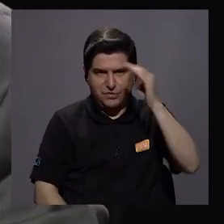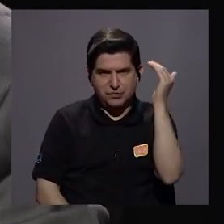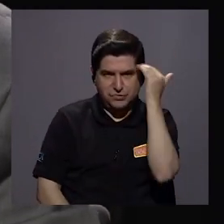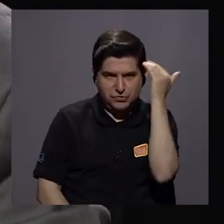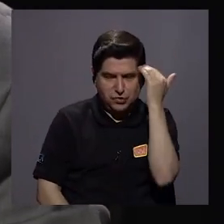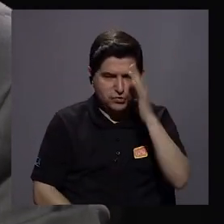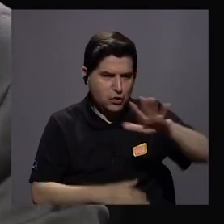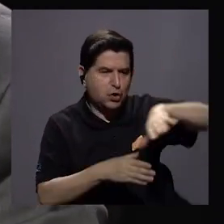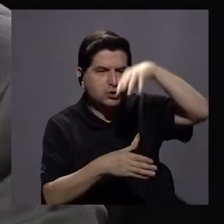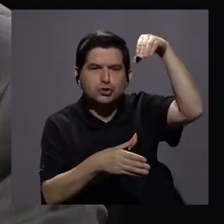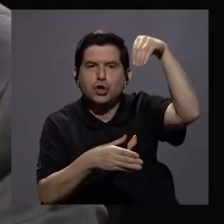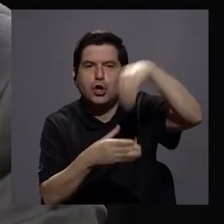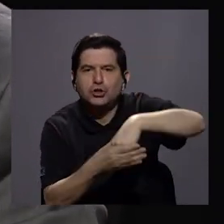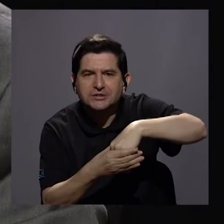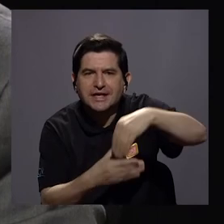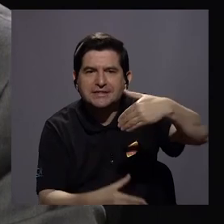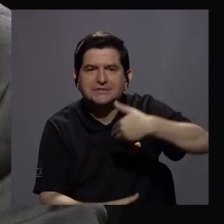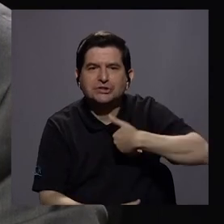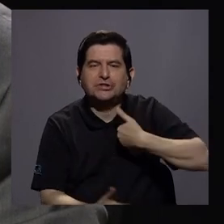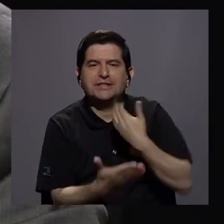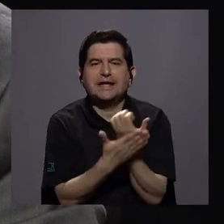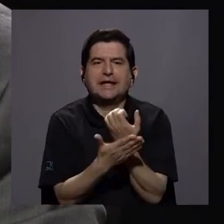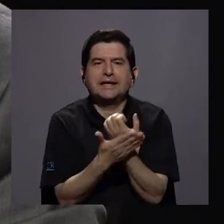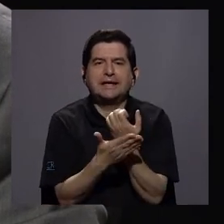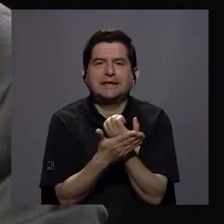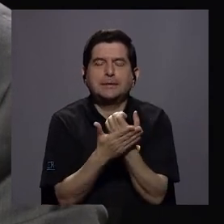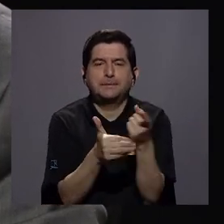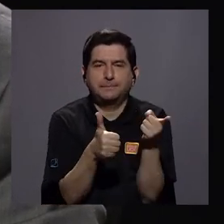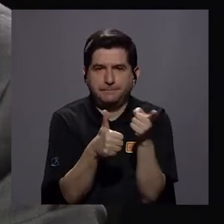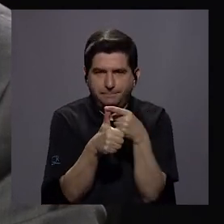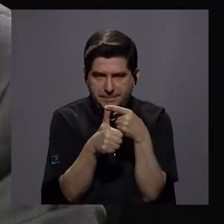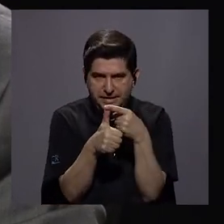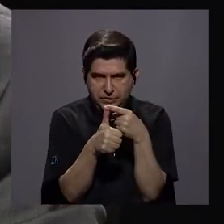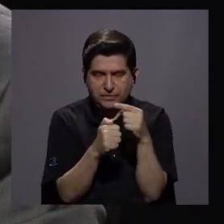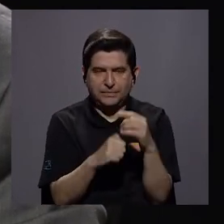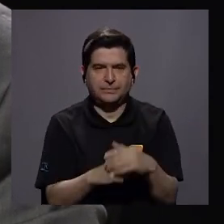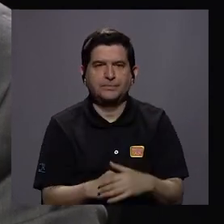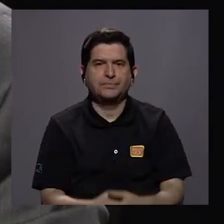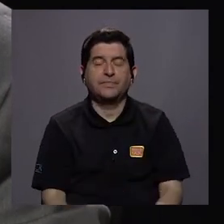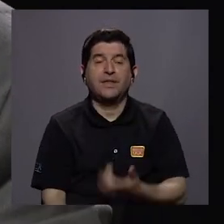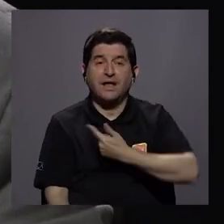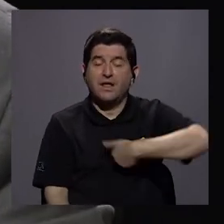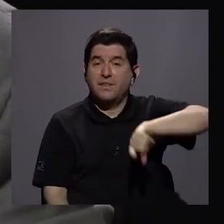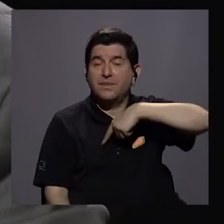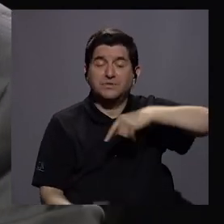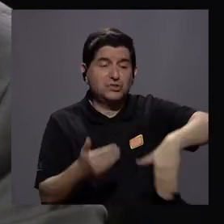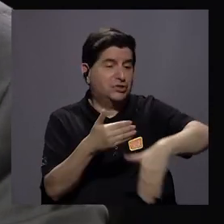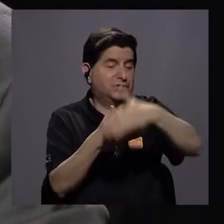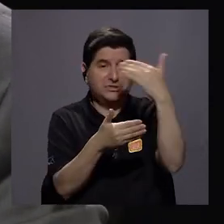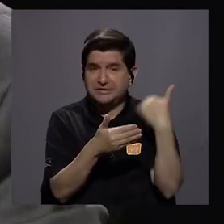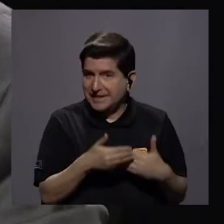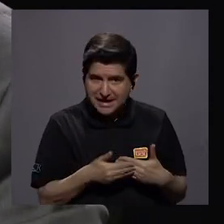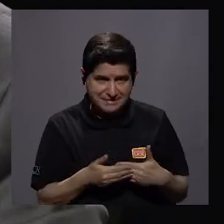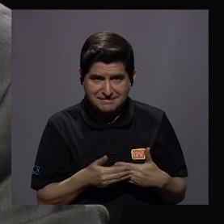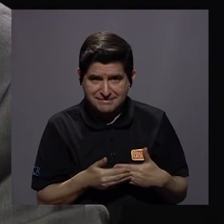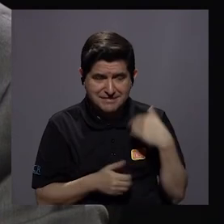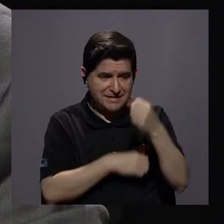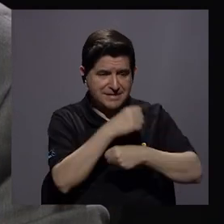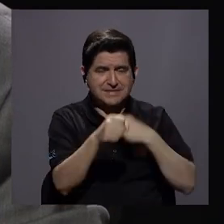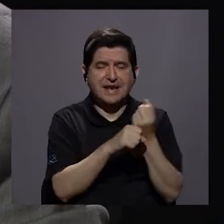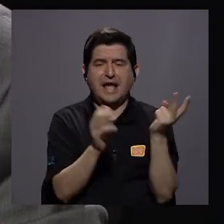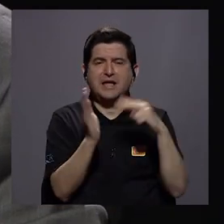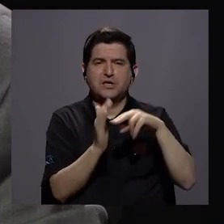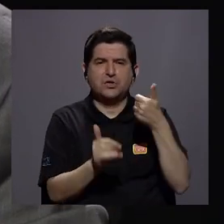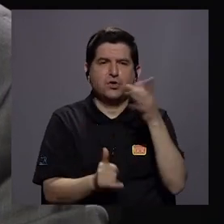conociendo lo que es el contexto, digamos, de nuestra economía. En primer lugar, nosotros antes del año